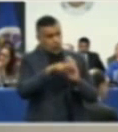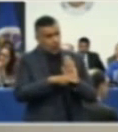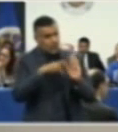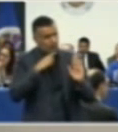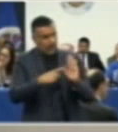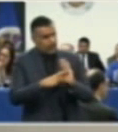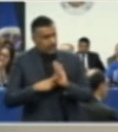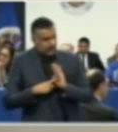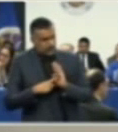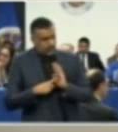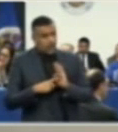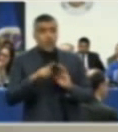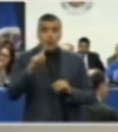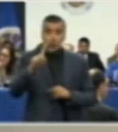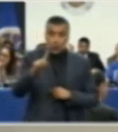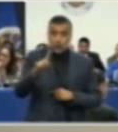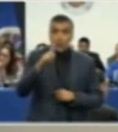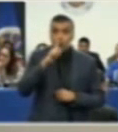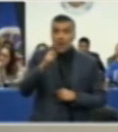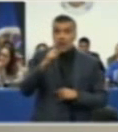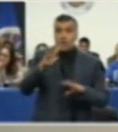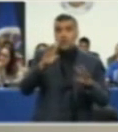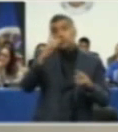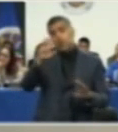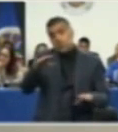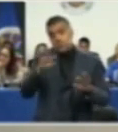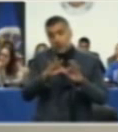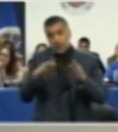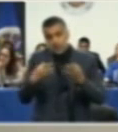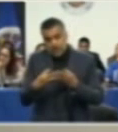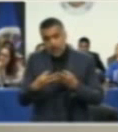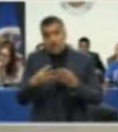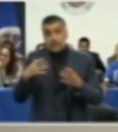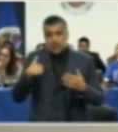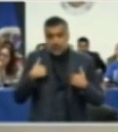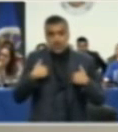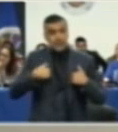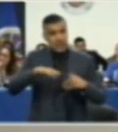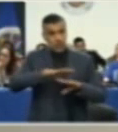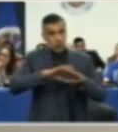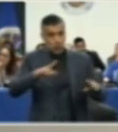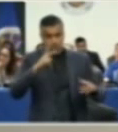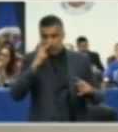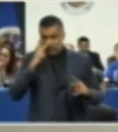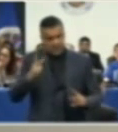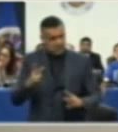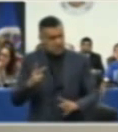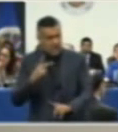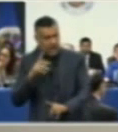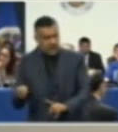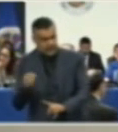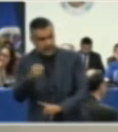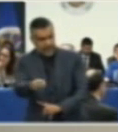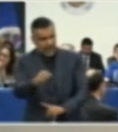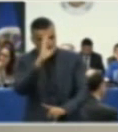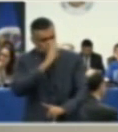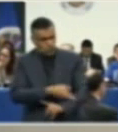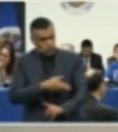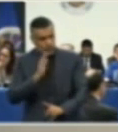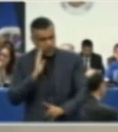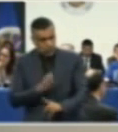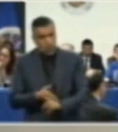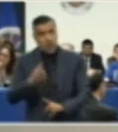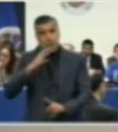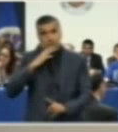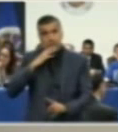está requiriendo. Por lo tanto, incluso si una familia tiene la plena convicción de no querer interdictar a su hijo